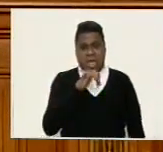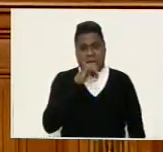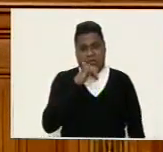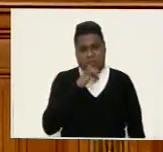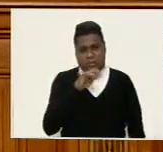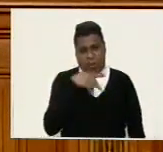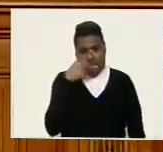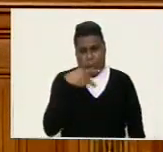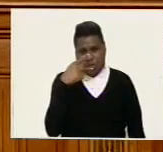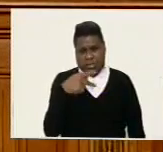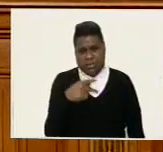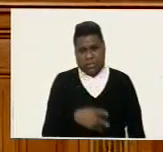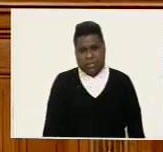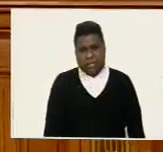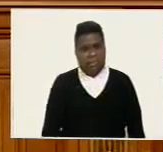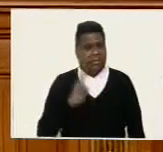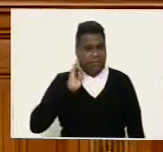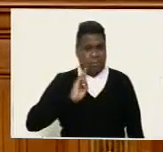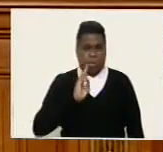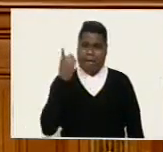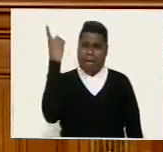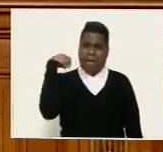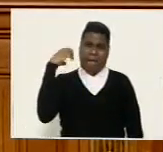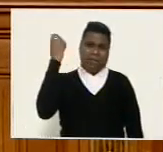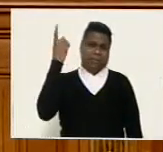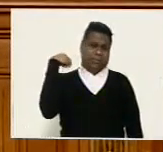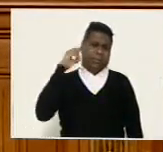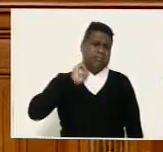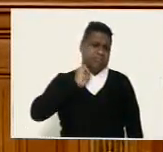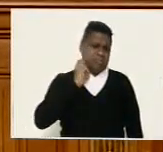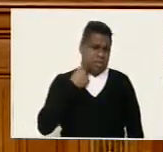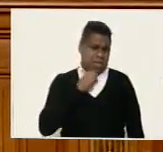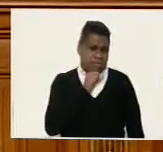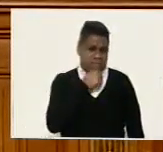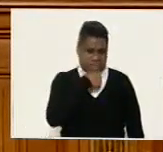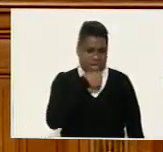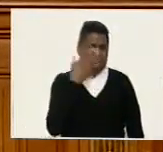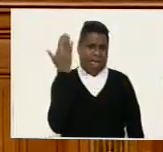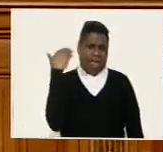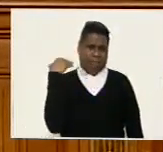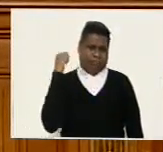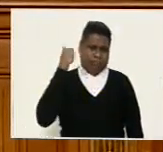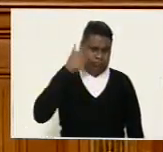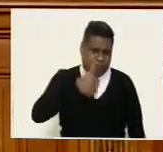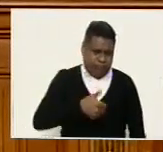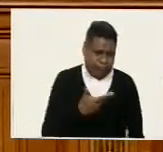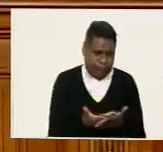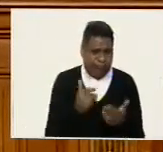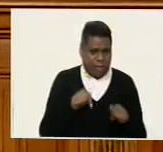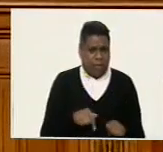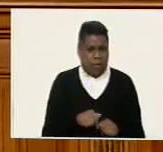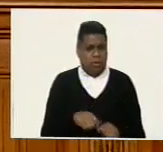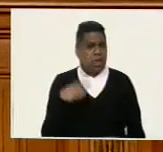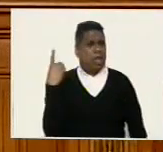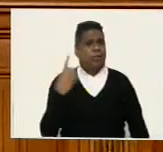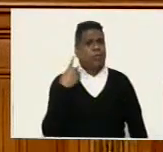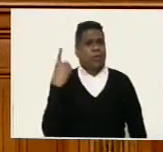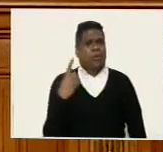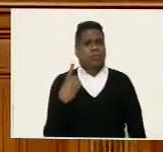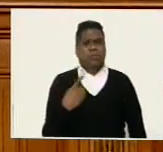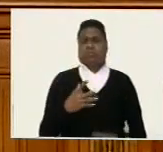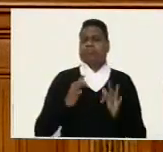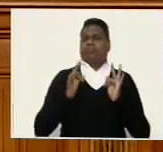periódico de Simón Bolívar, Su Excelencia el Libertador, no es meramente una cuestión